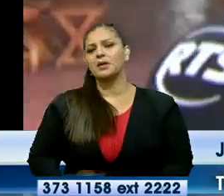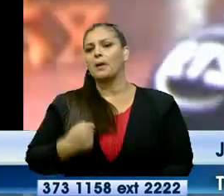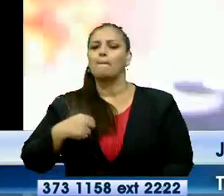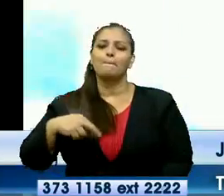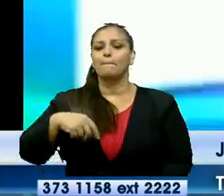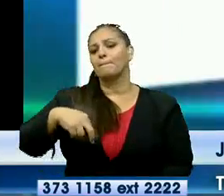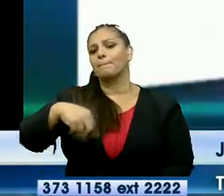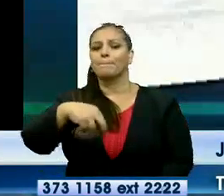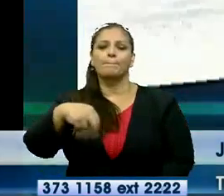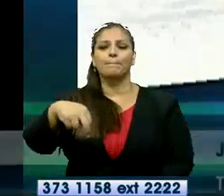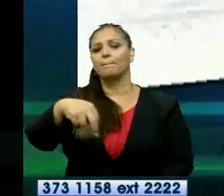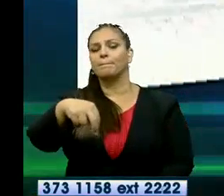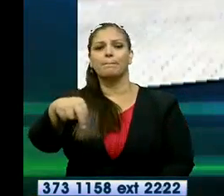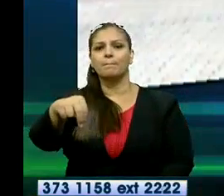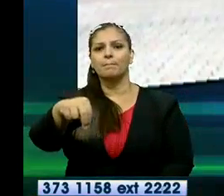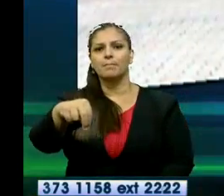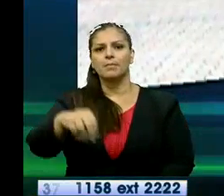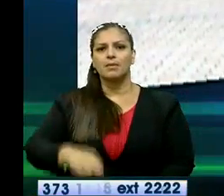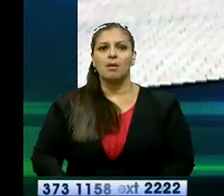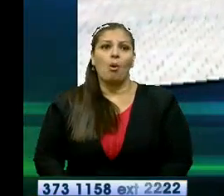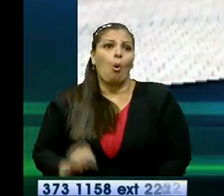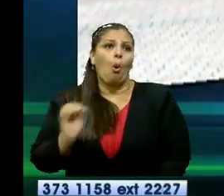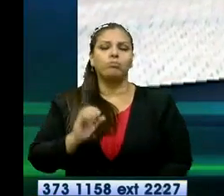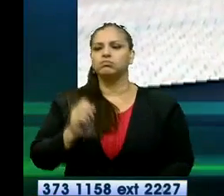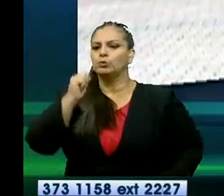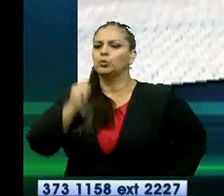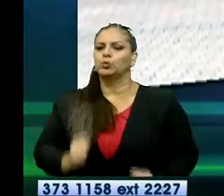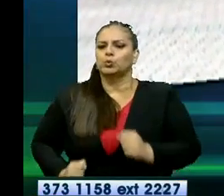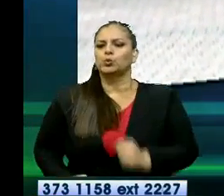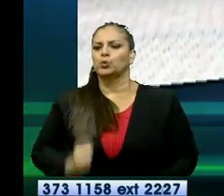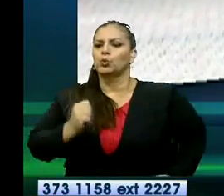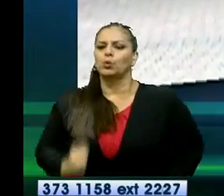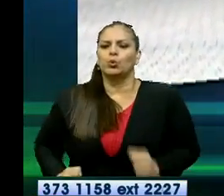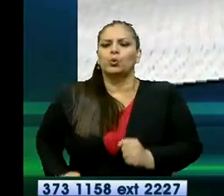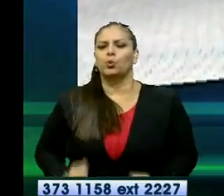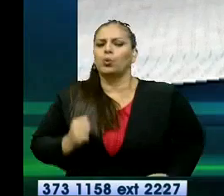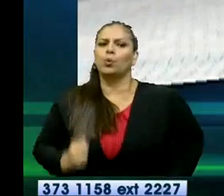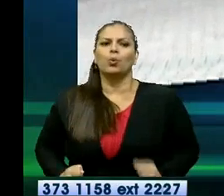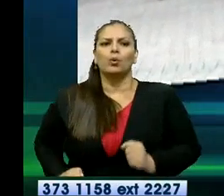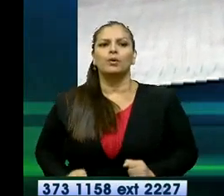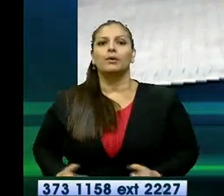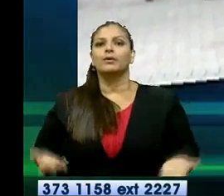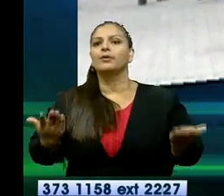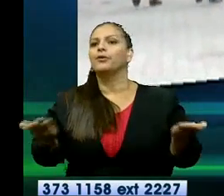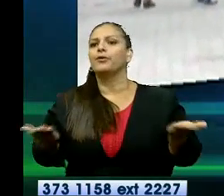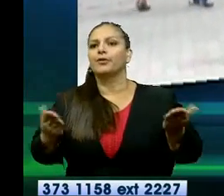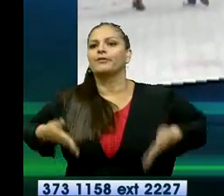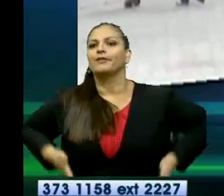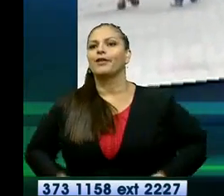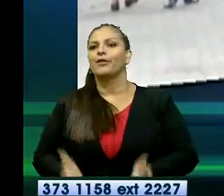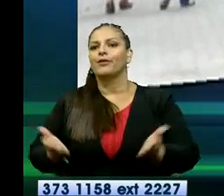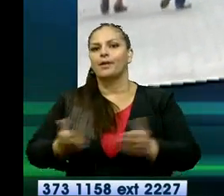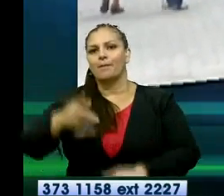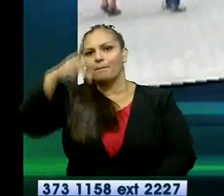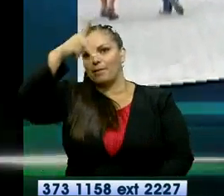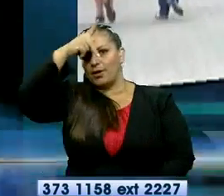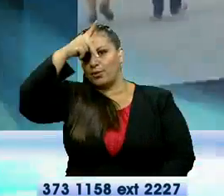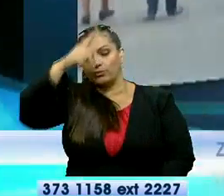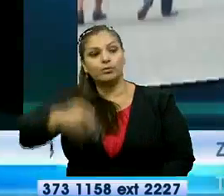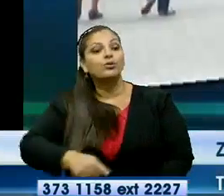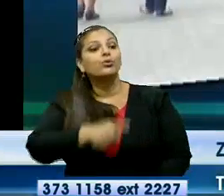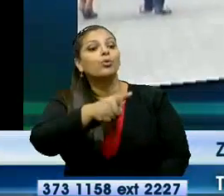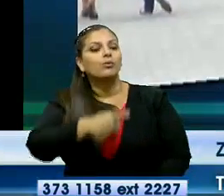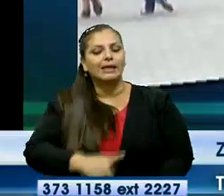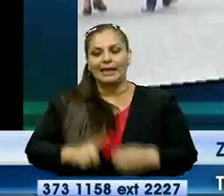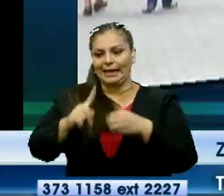caminatas, no sé, salir a correr. ¿Cómo lo conoce usted? ¿Dónde es? Yo soy de Perú. ¿De dónde son bien? De Quito.